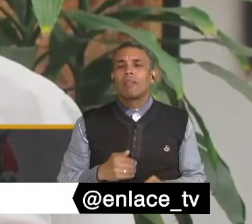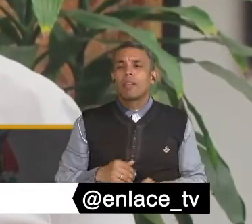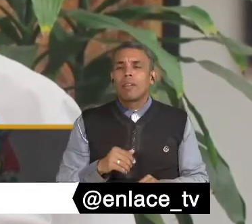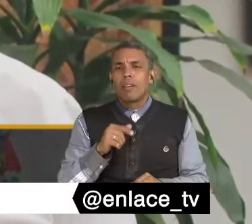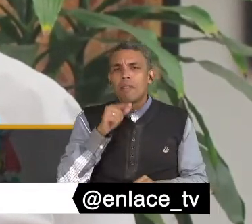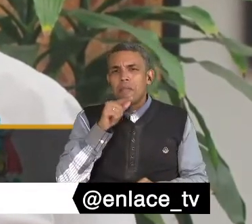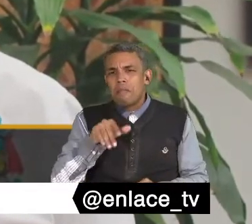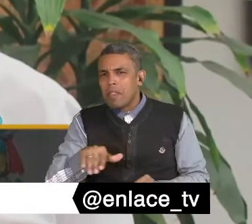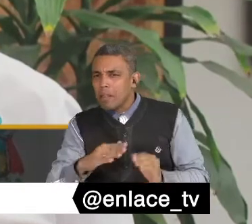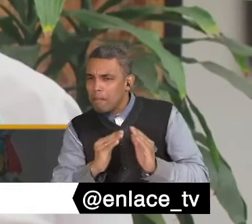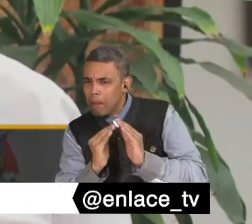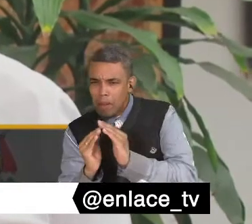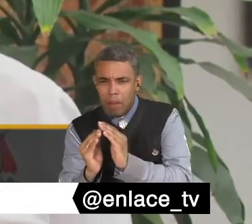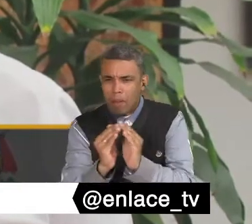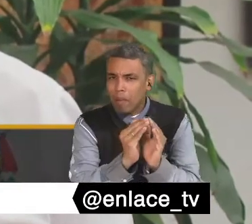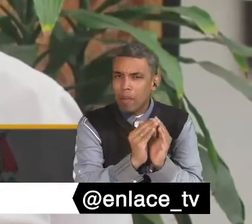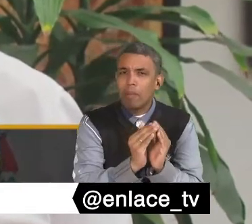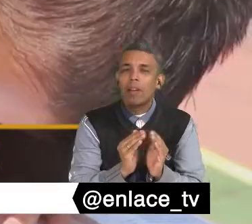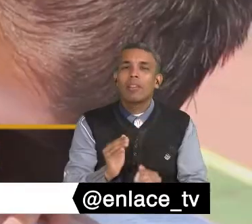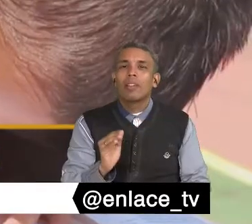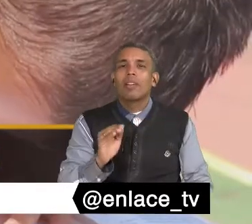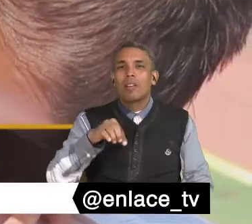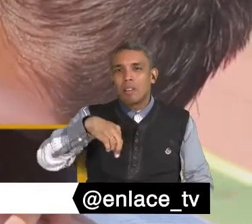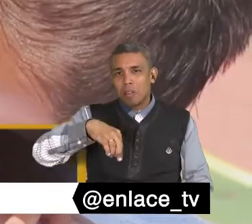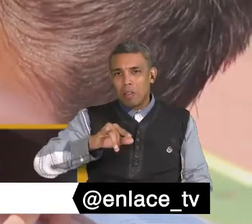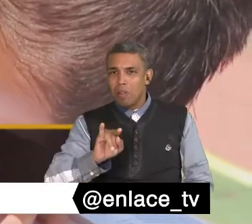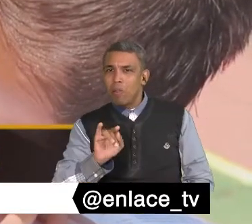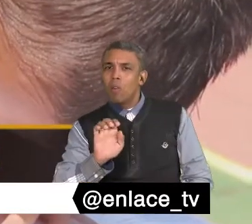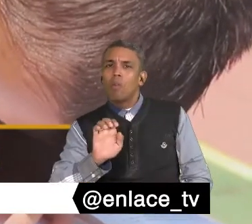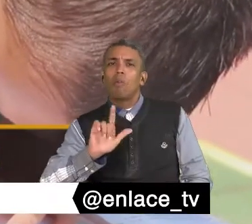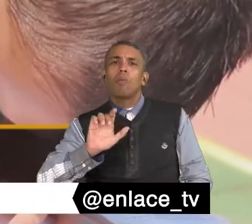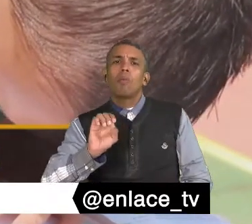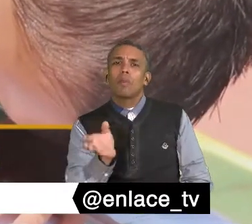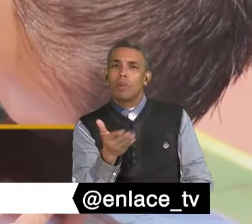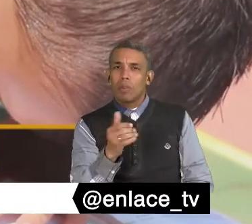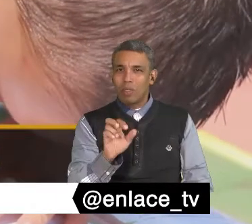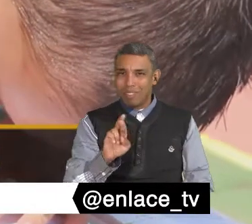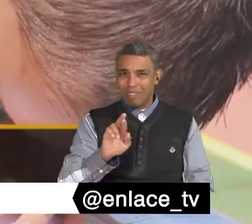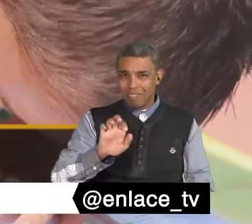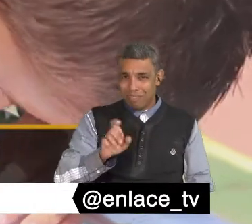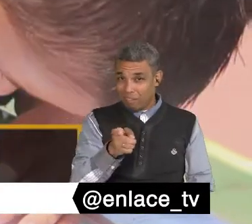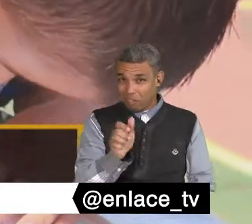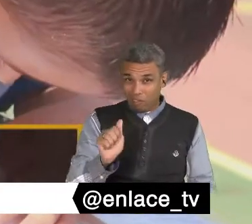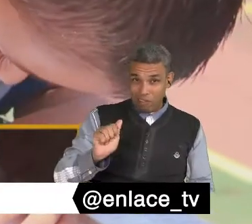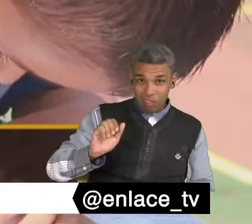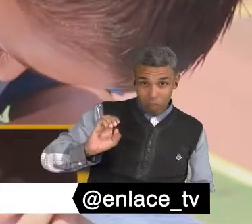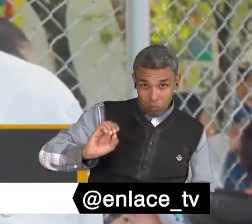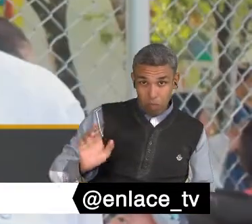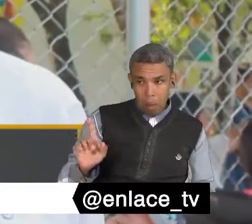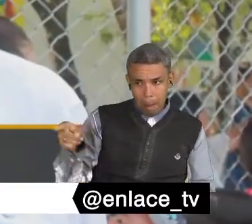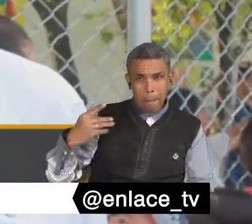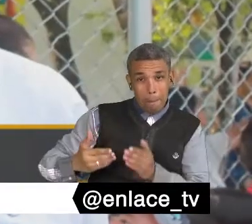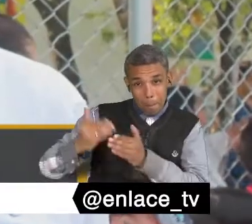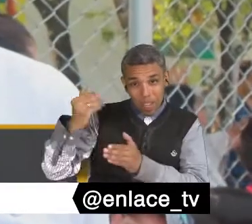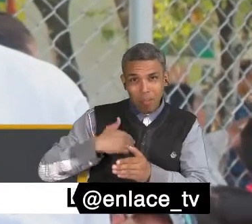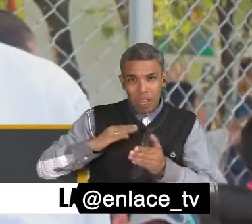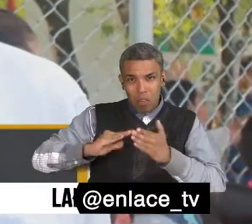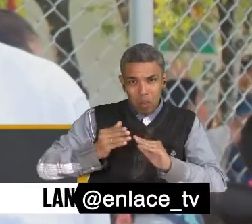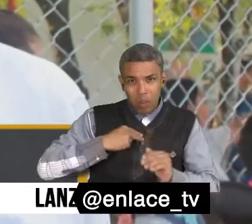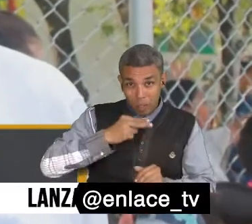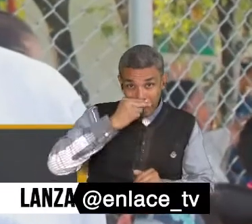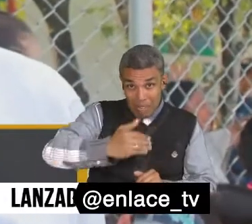que nuestros niños sean los actores principales a través de el Club Amigos de la Tierra. Que los niños empiecen a corregirnos a